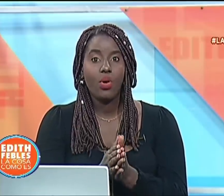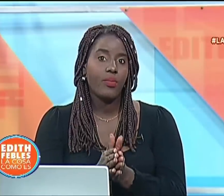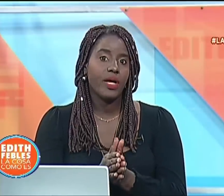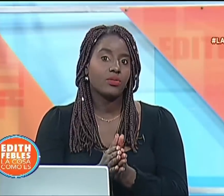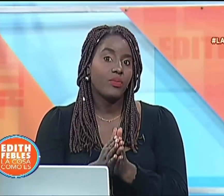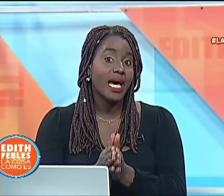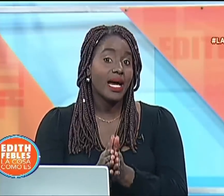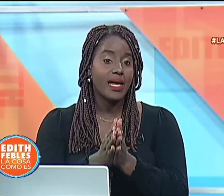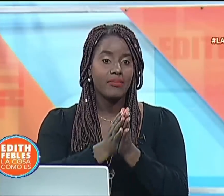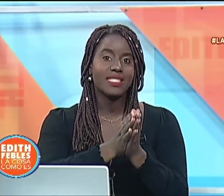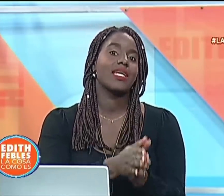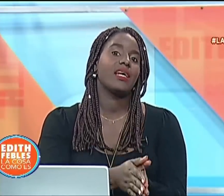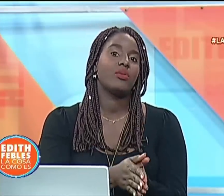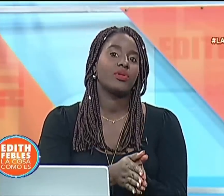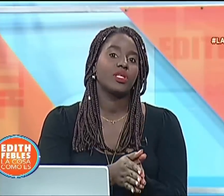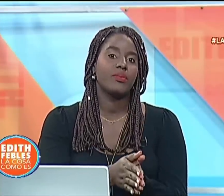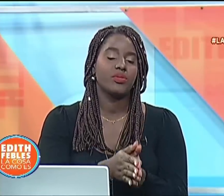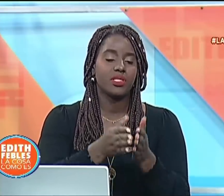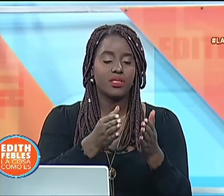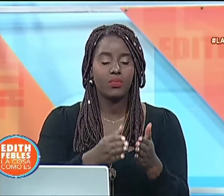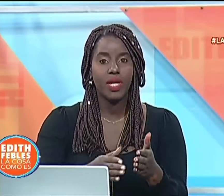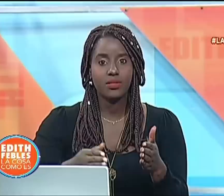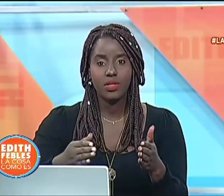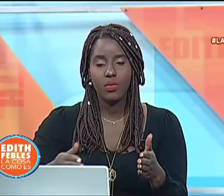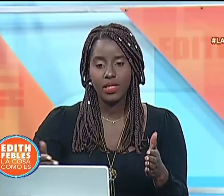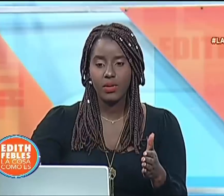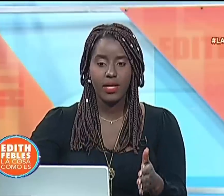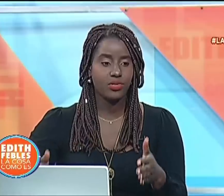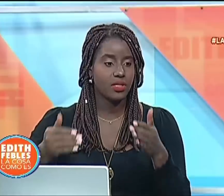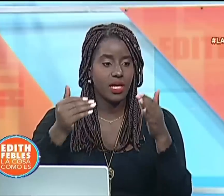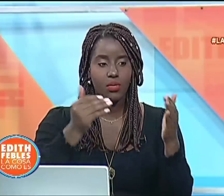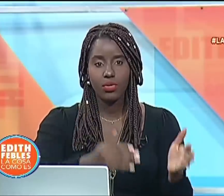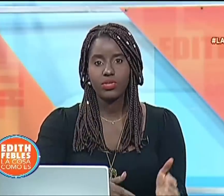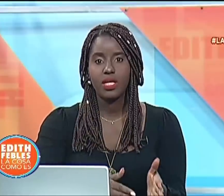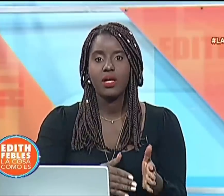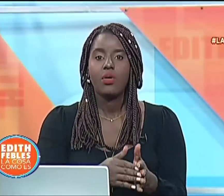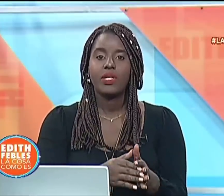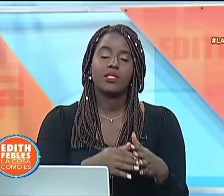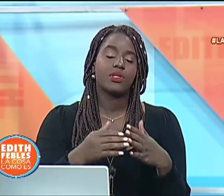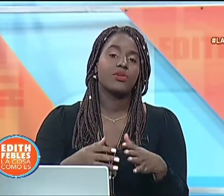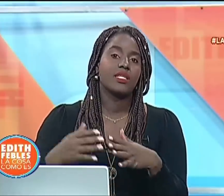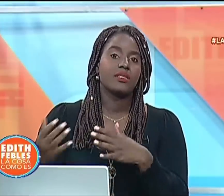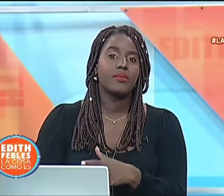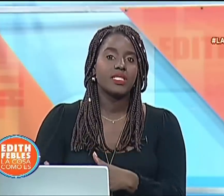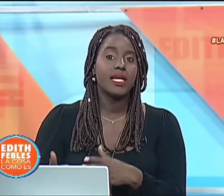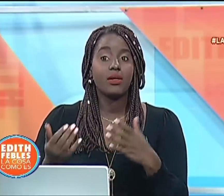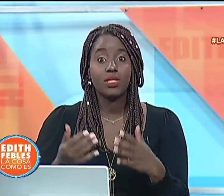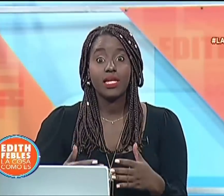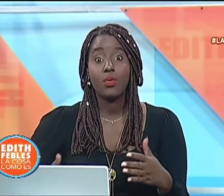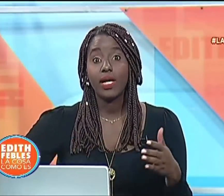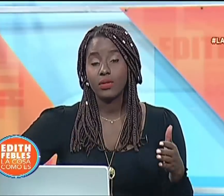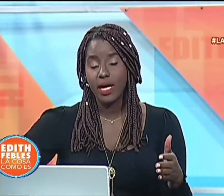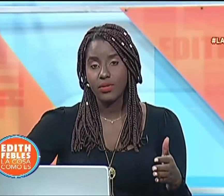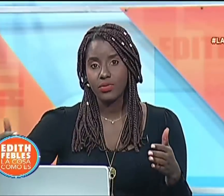son complejos, para investigar los procedimientos. Es decir, un plazo de 4 años desde que conoce una situación y decide investigarlo,